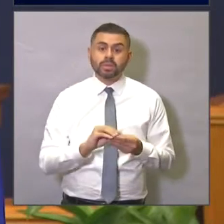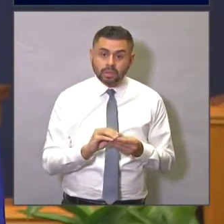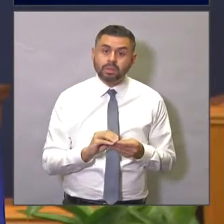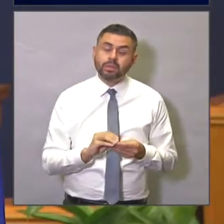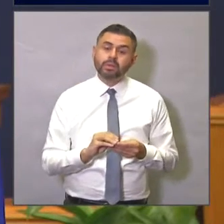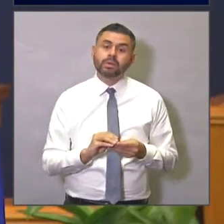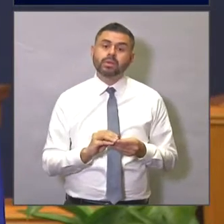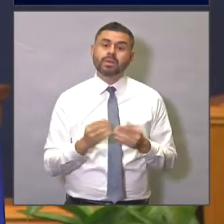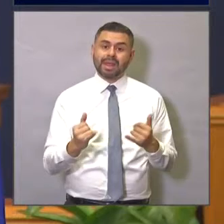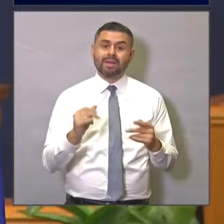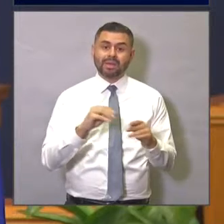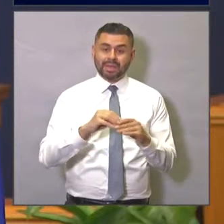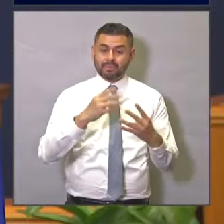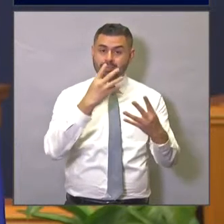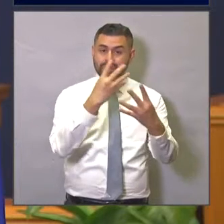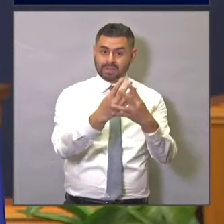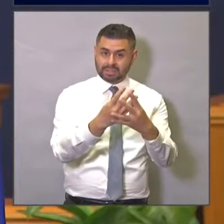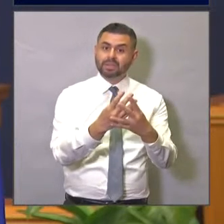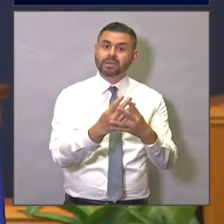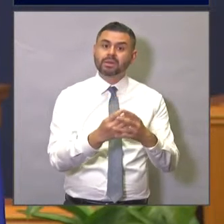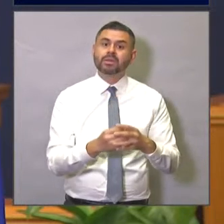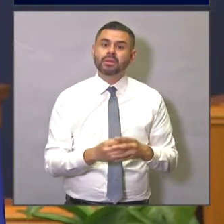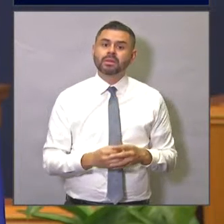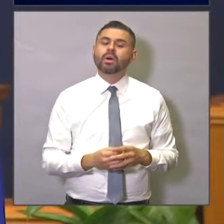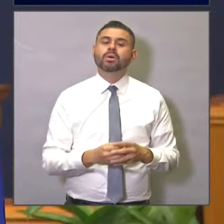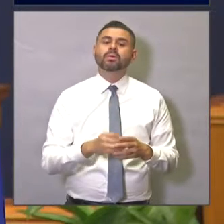entornos institucionales es de